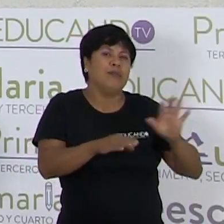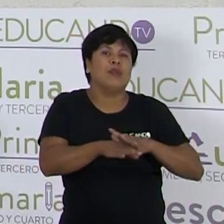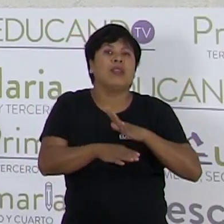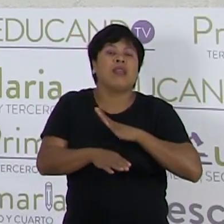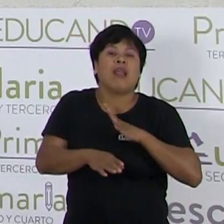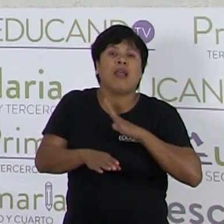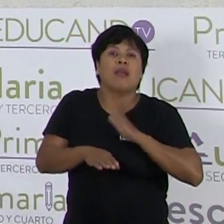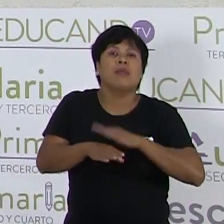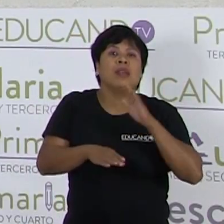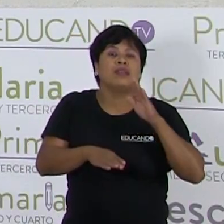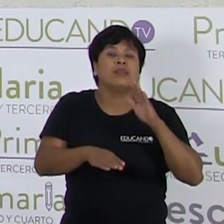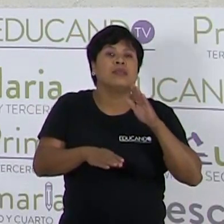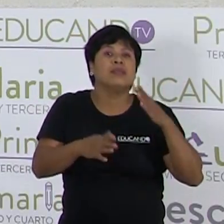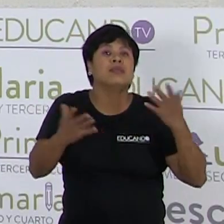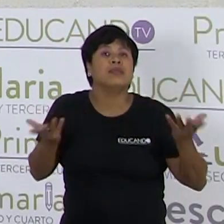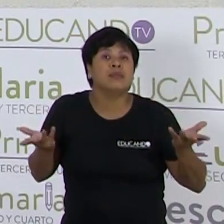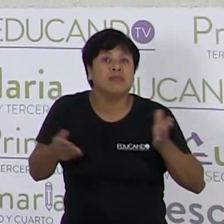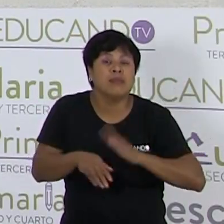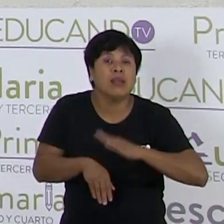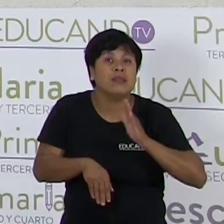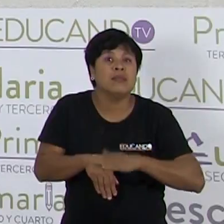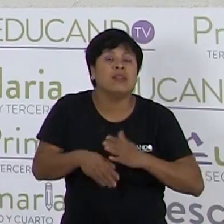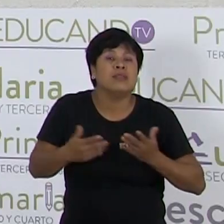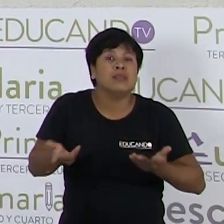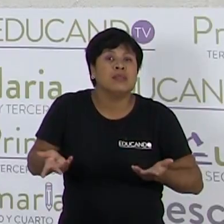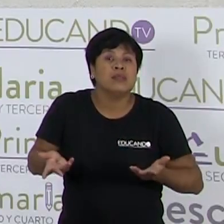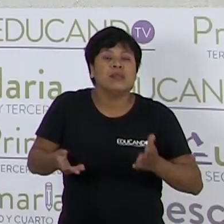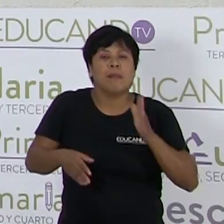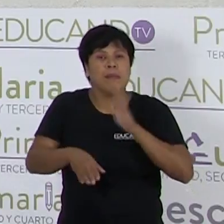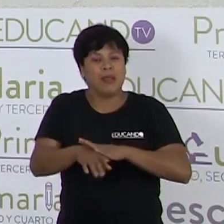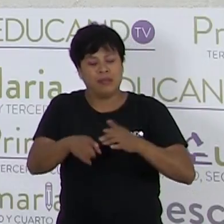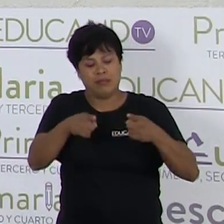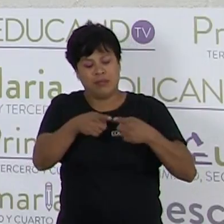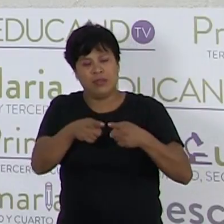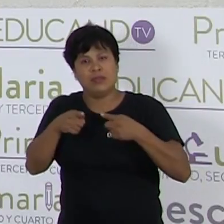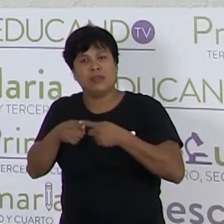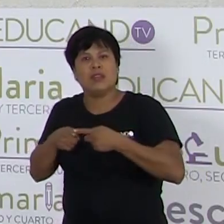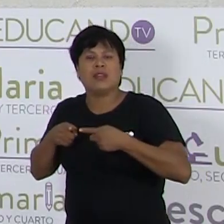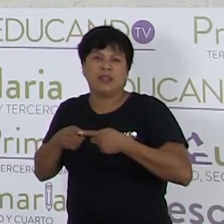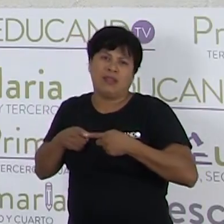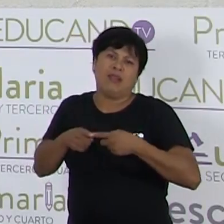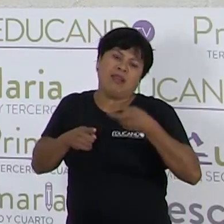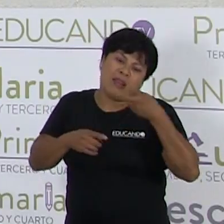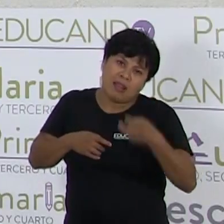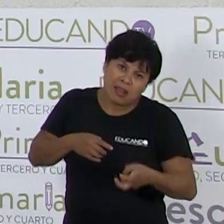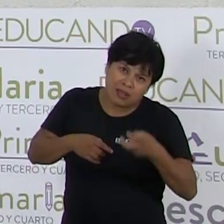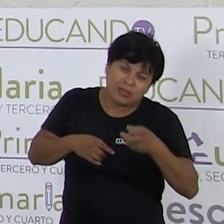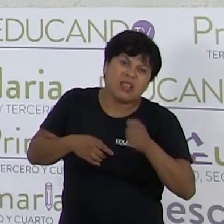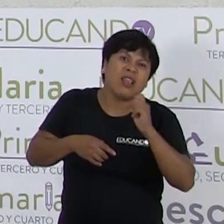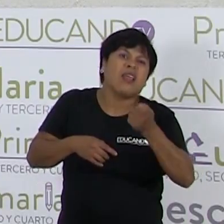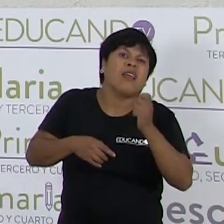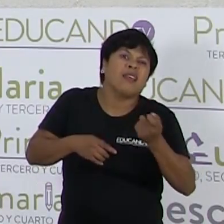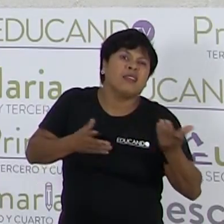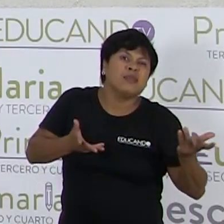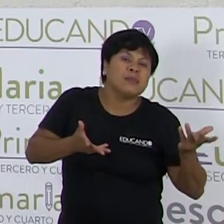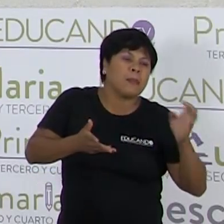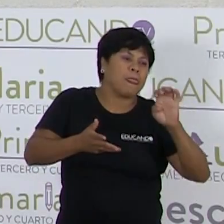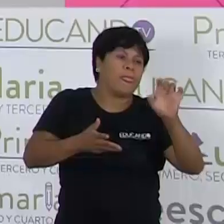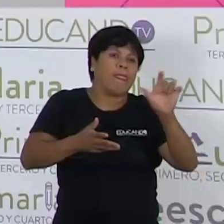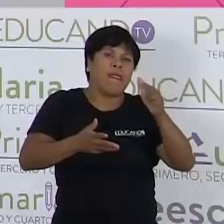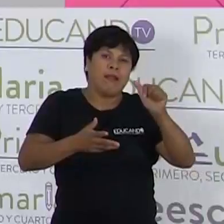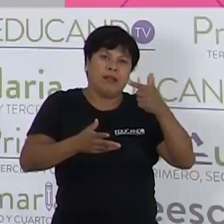¿más qué? Más lados. En este caso sería un ¿qué? Un